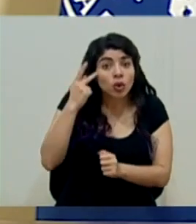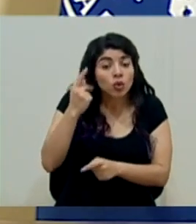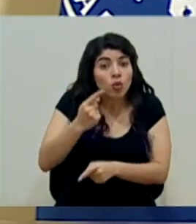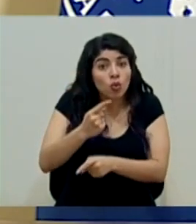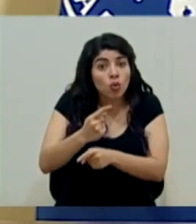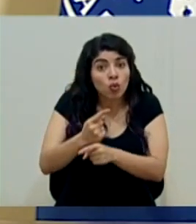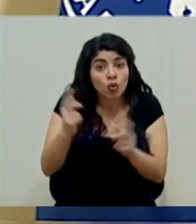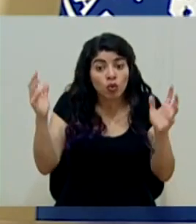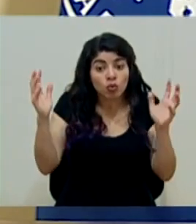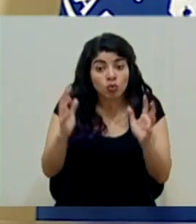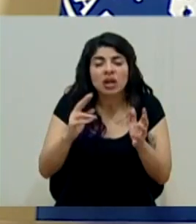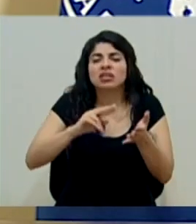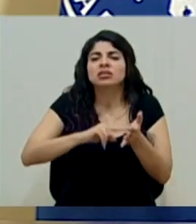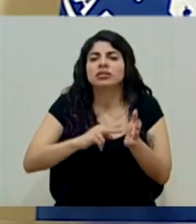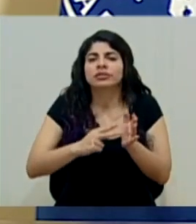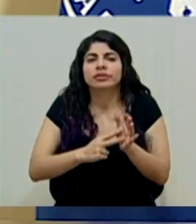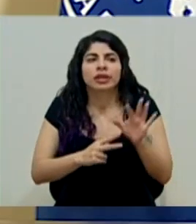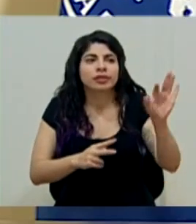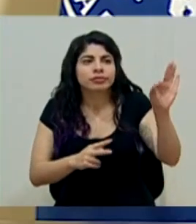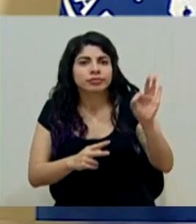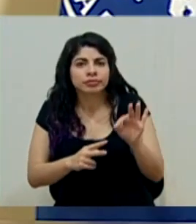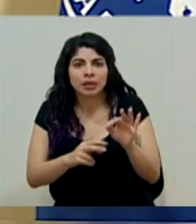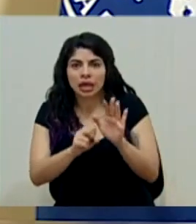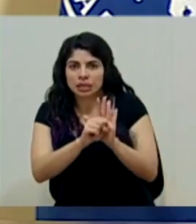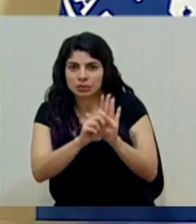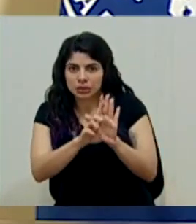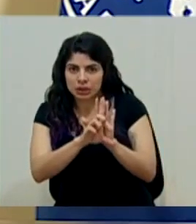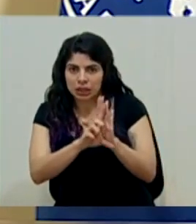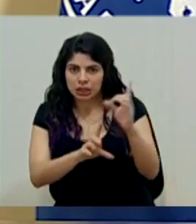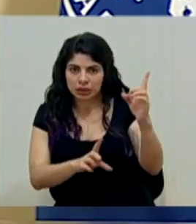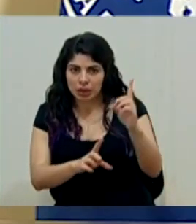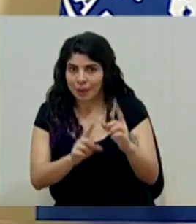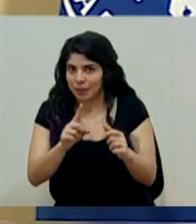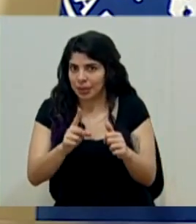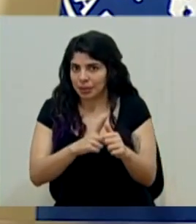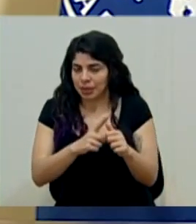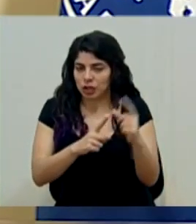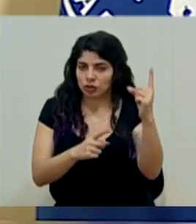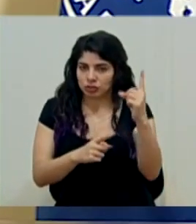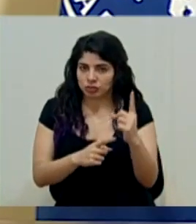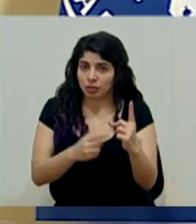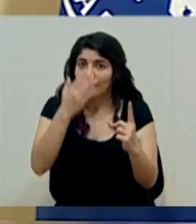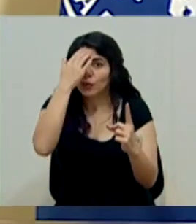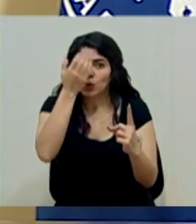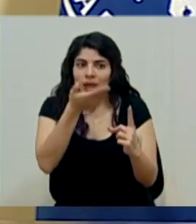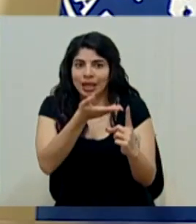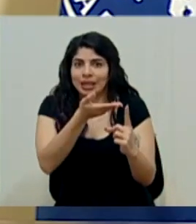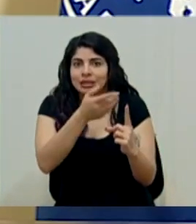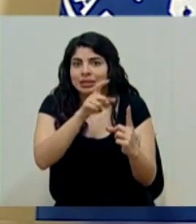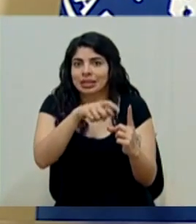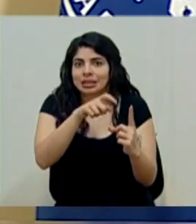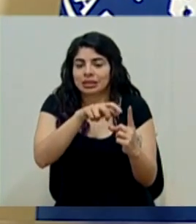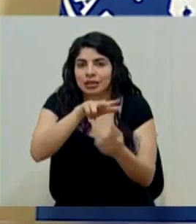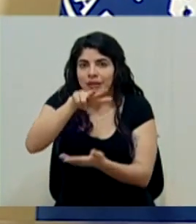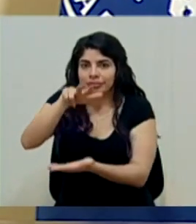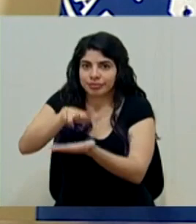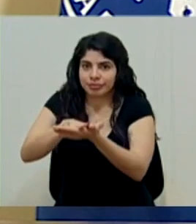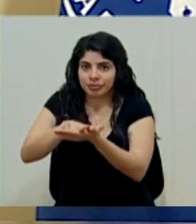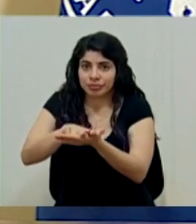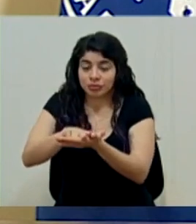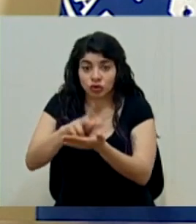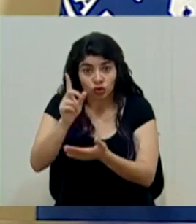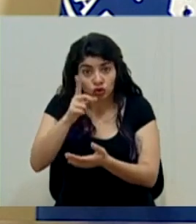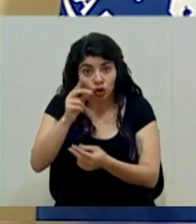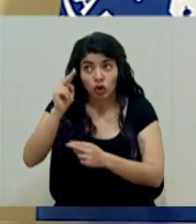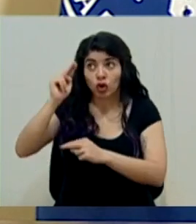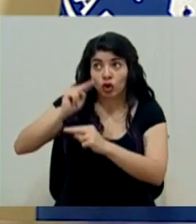pertinentes, llámese el Congreso, la Asamblea Legislativa en primera instancia, porque es una aprobación que tiene que pasar no solo